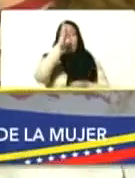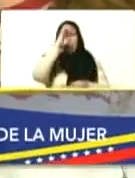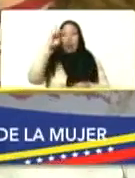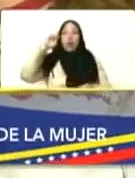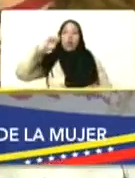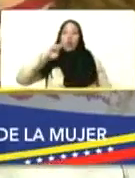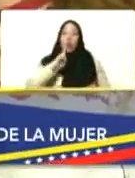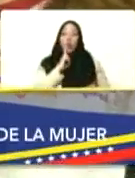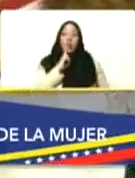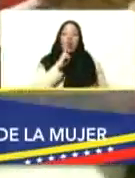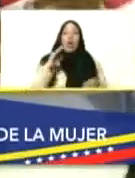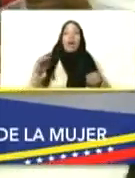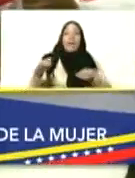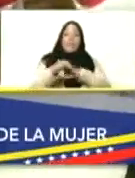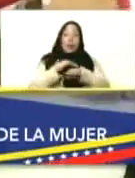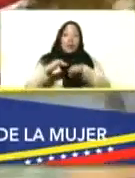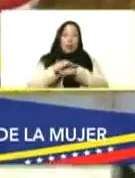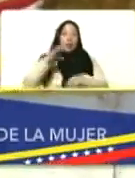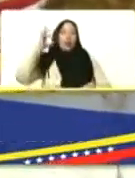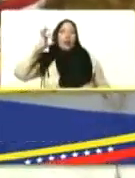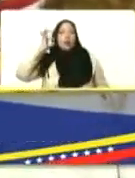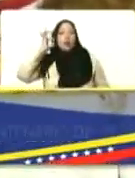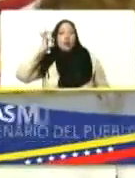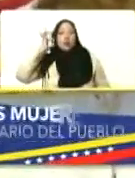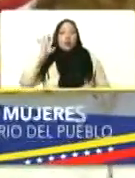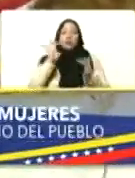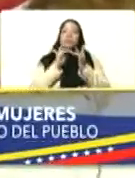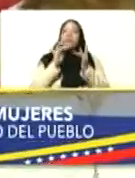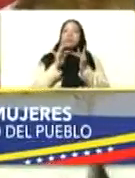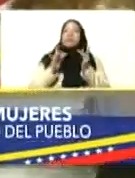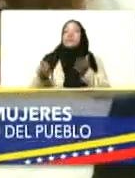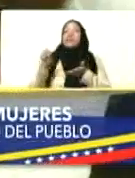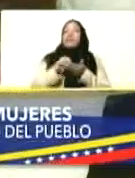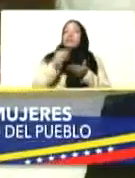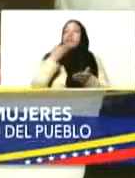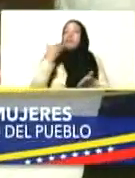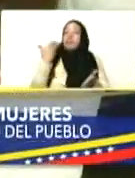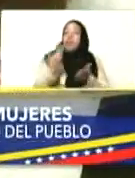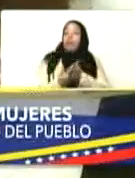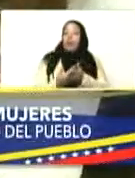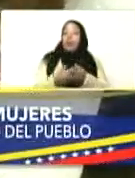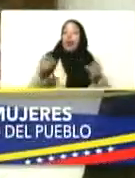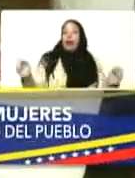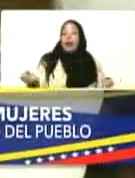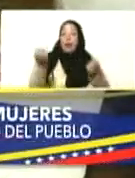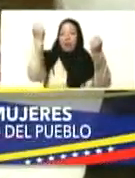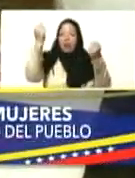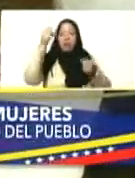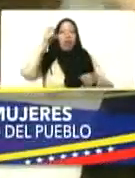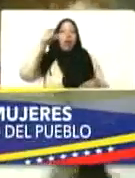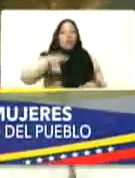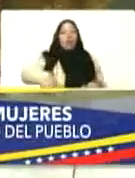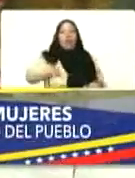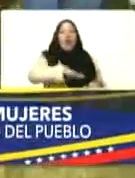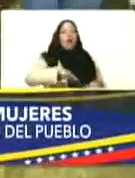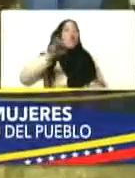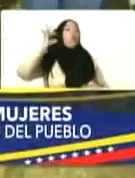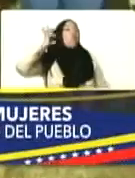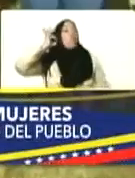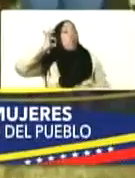y el Ministerio de la Mujer. Devolvemos el pase, presidente. Muchísimas gracias. Que viva el pueblo mujer y que viva Venezuela. ¡Viva!